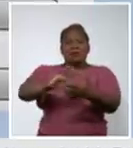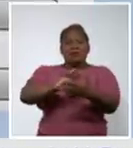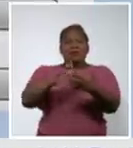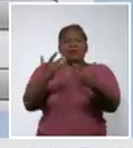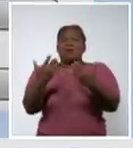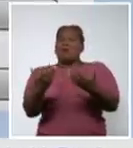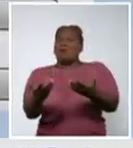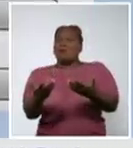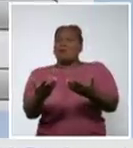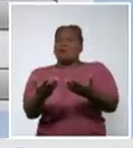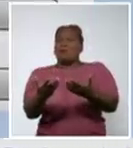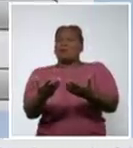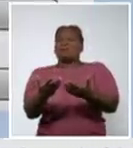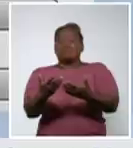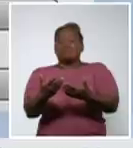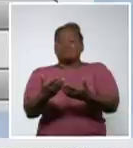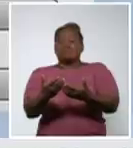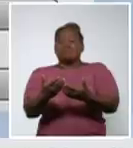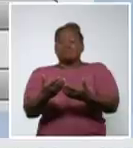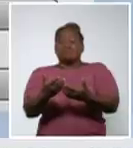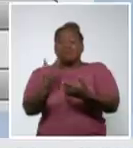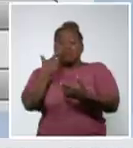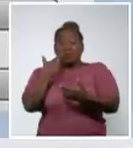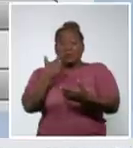con epicentro de la pandemia,